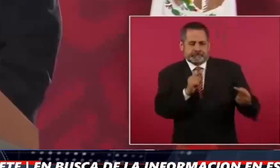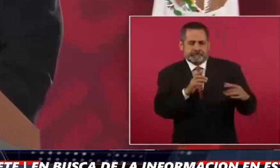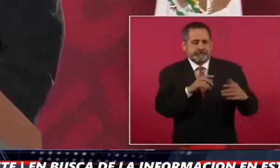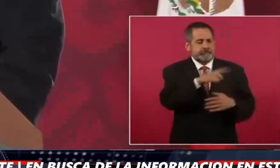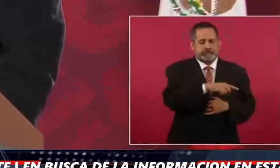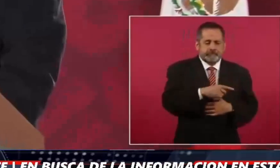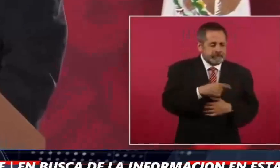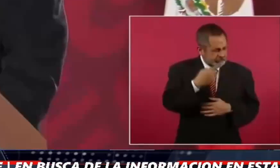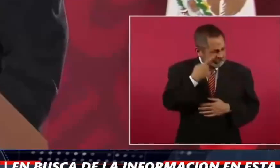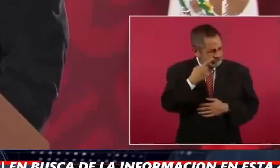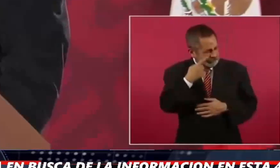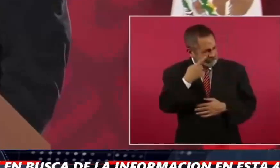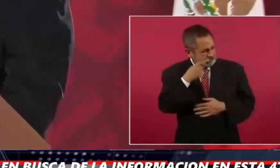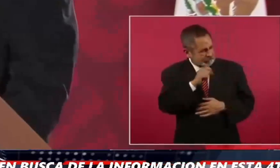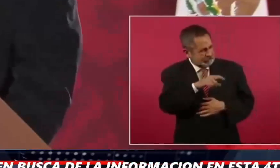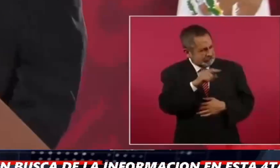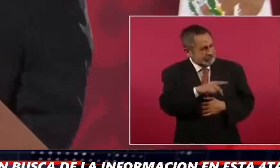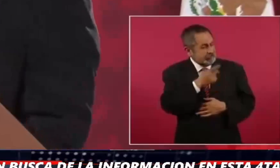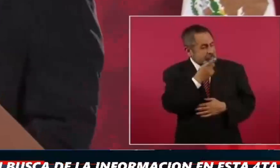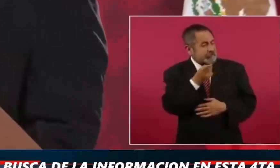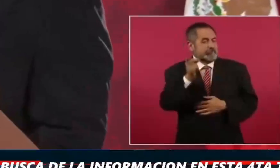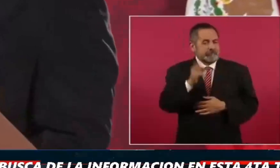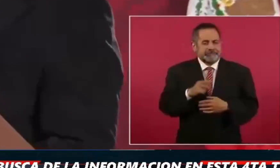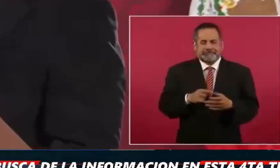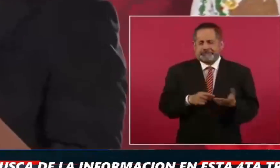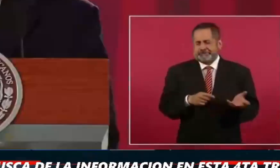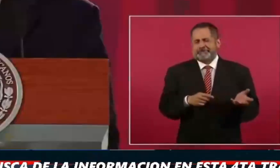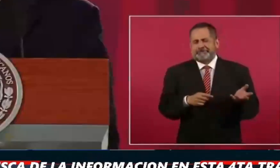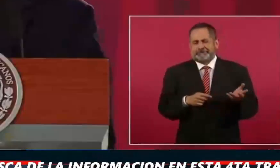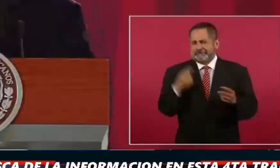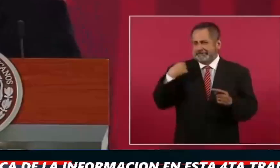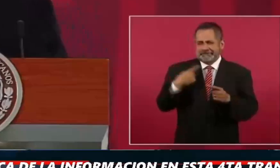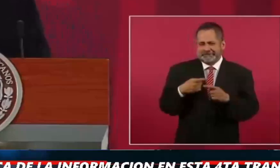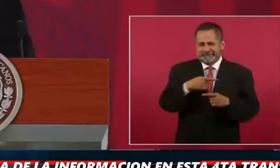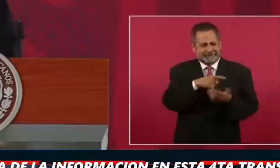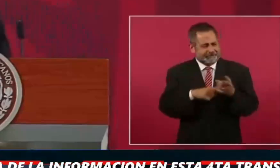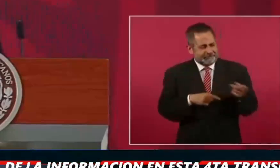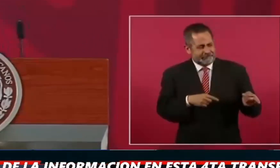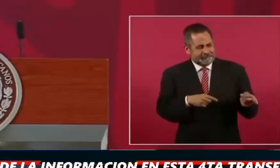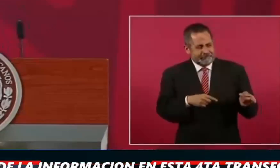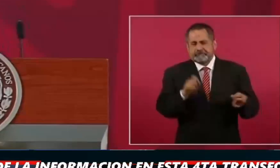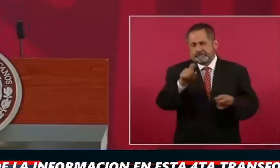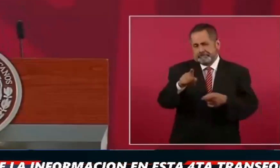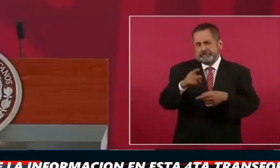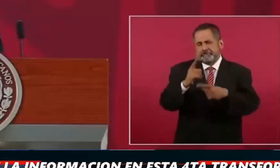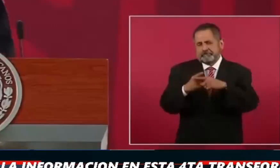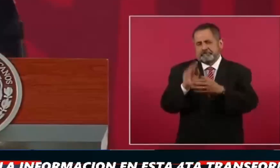con mucha frecuencia, sobre todo en estos días, también por las elecciones,